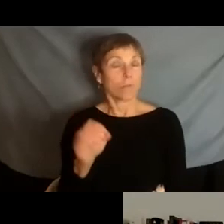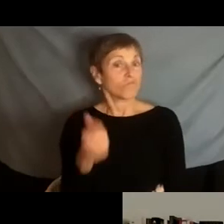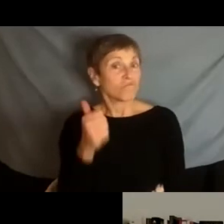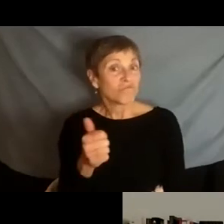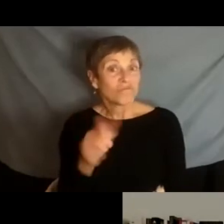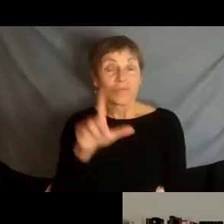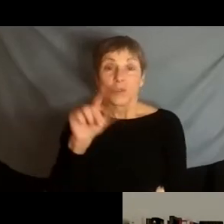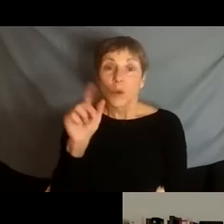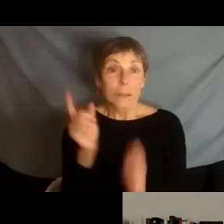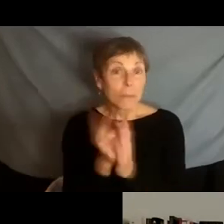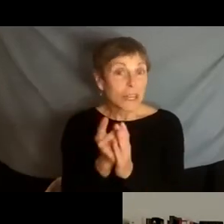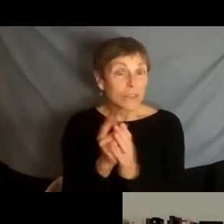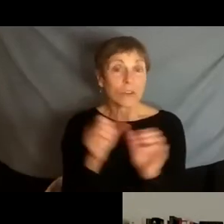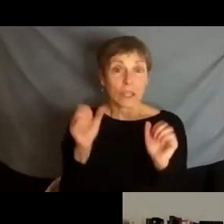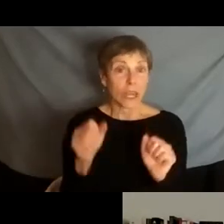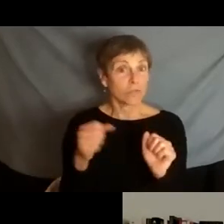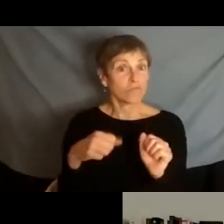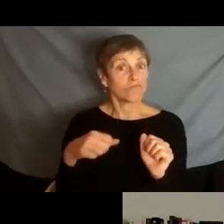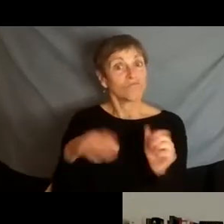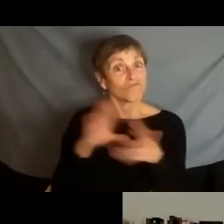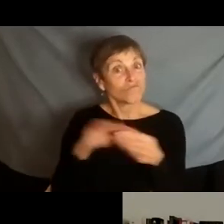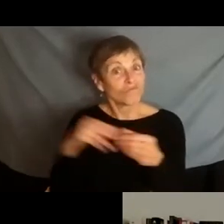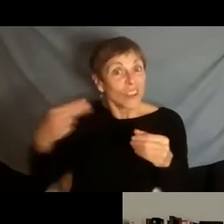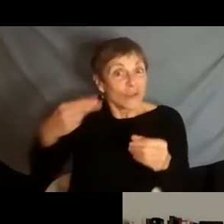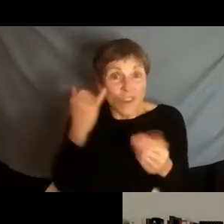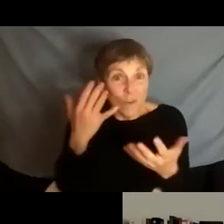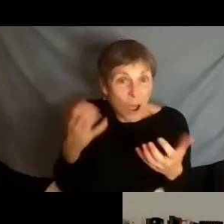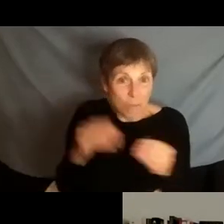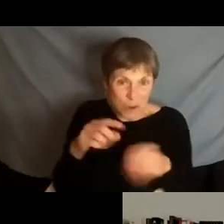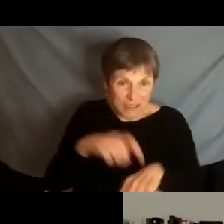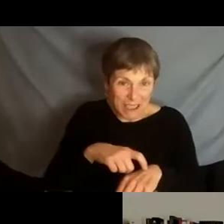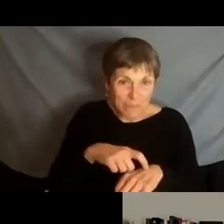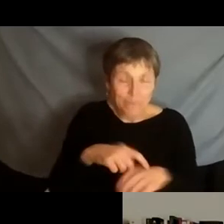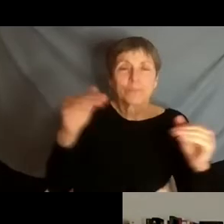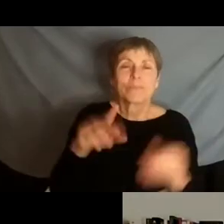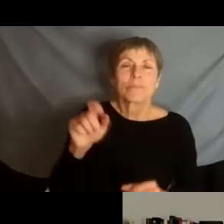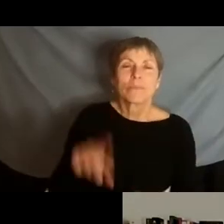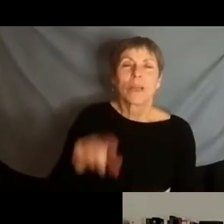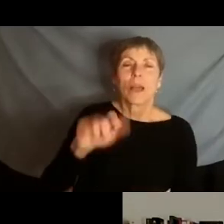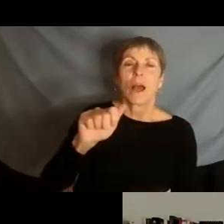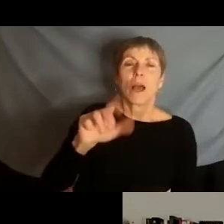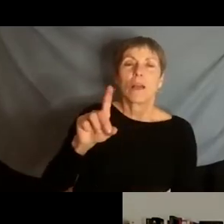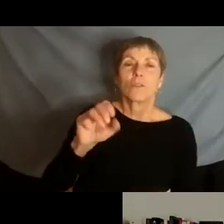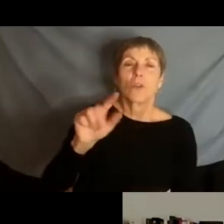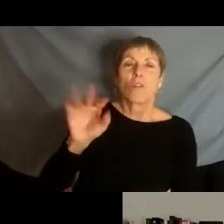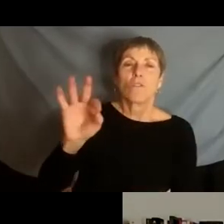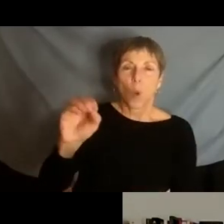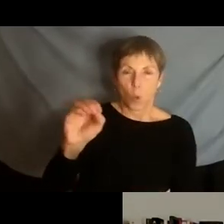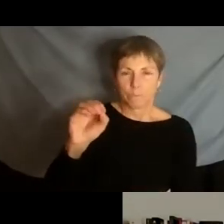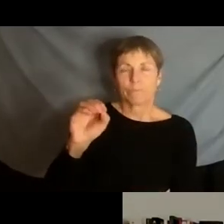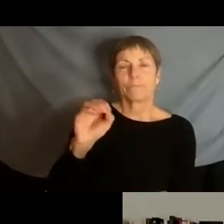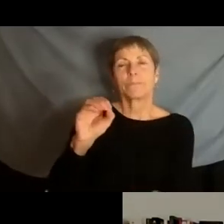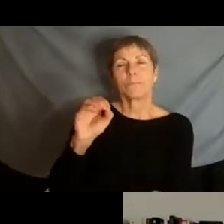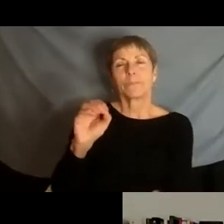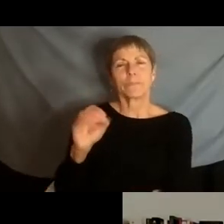minutos. Entonces definitivamente podemos tomar más minutos de historia. La siguiente pregunta es de Adolfo, que